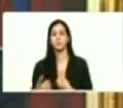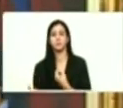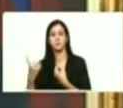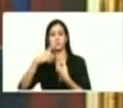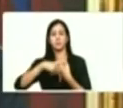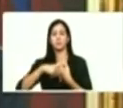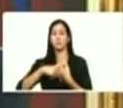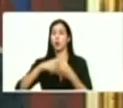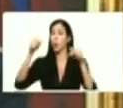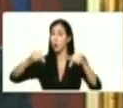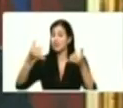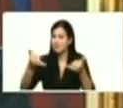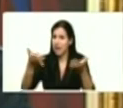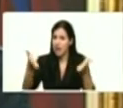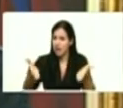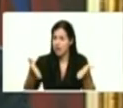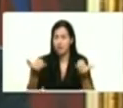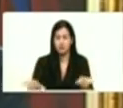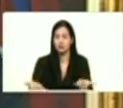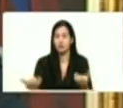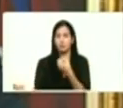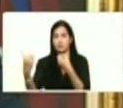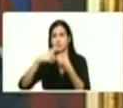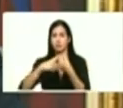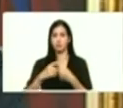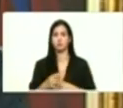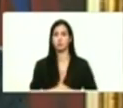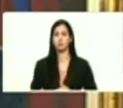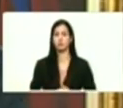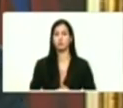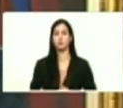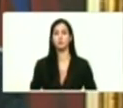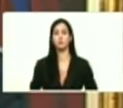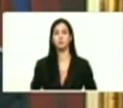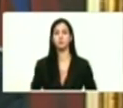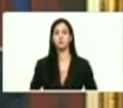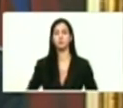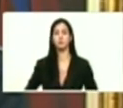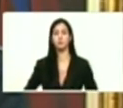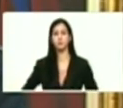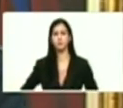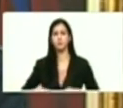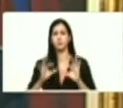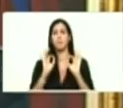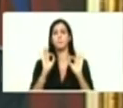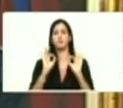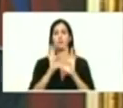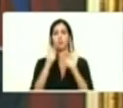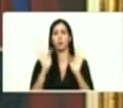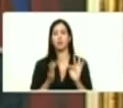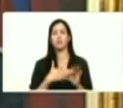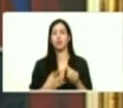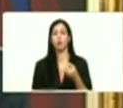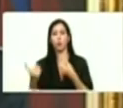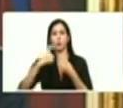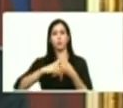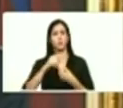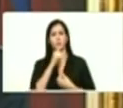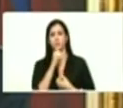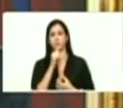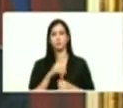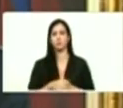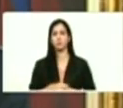nivel hoy ya de manera especial quiero que se incorporen